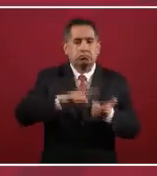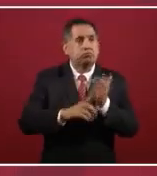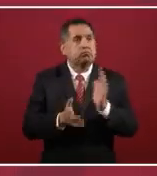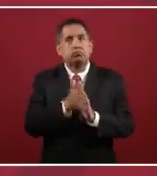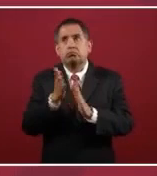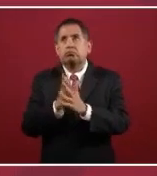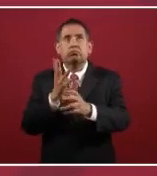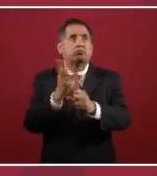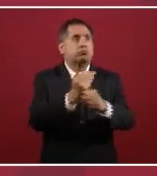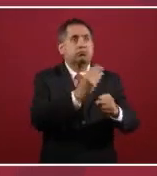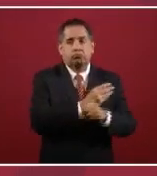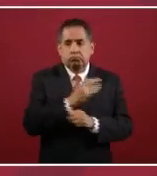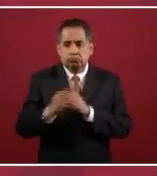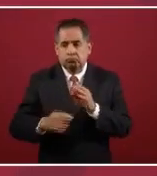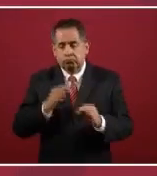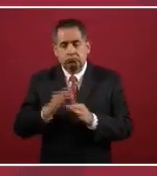remodelado